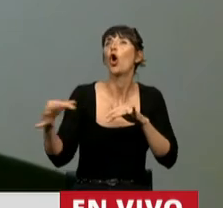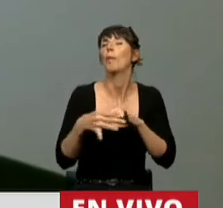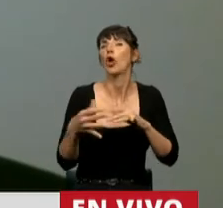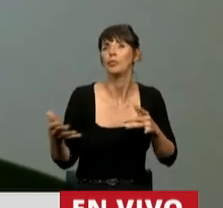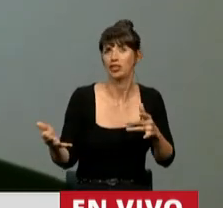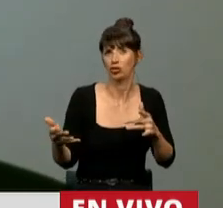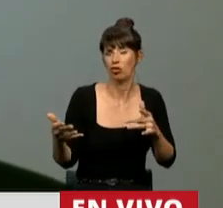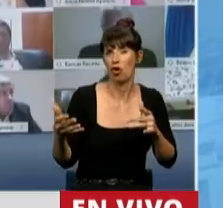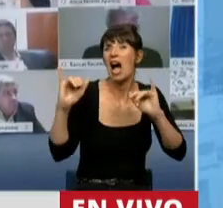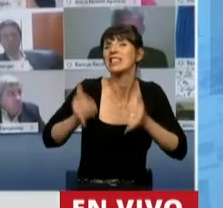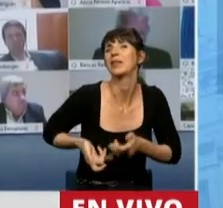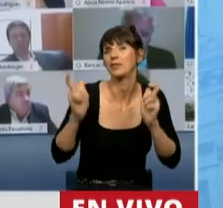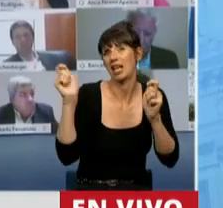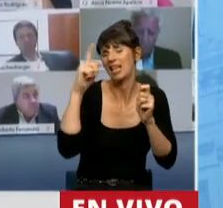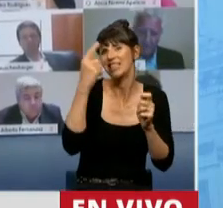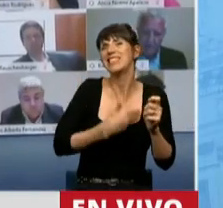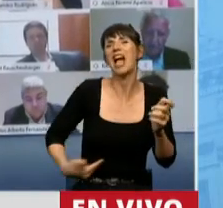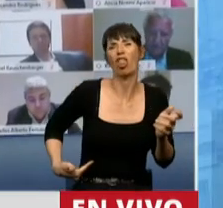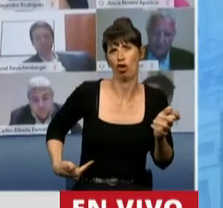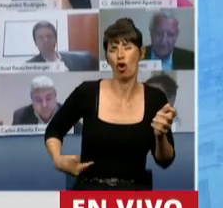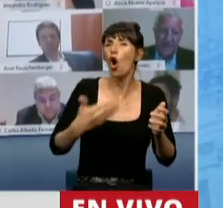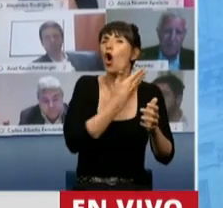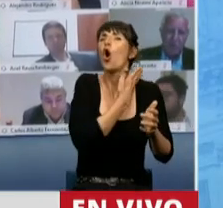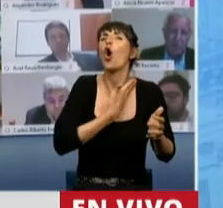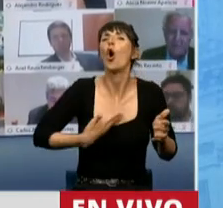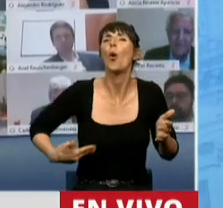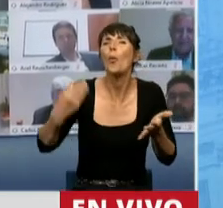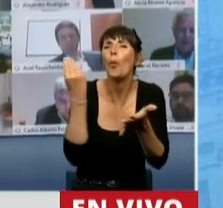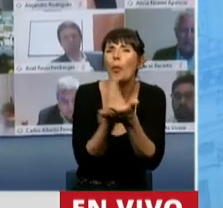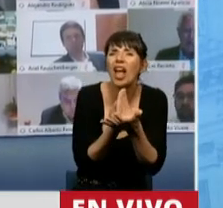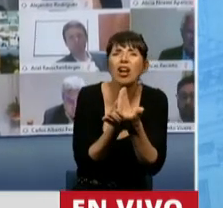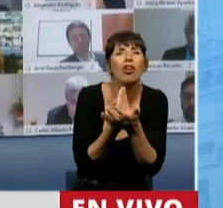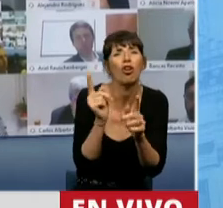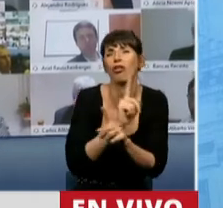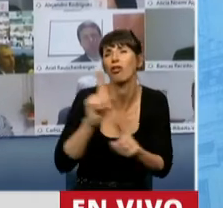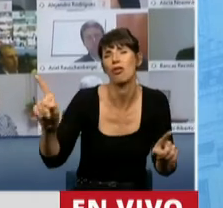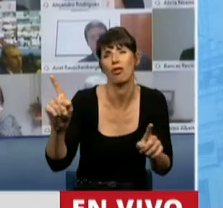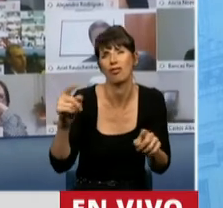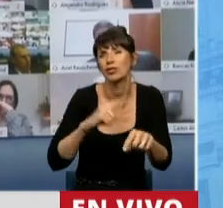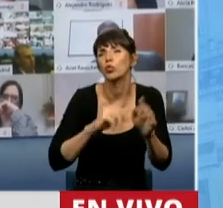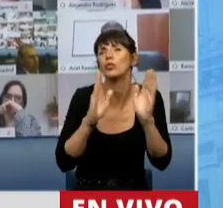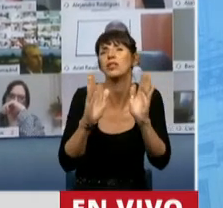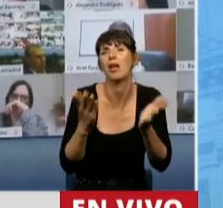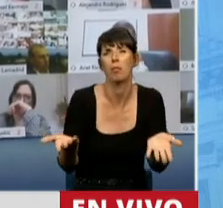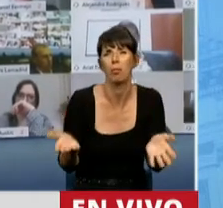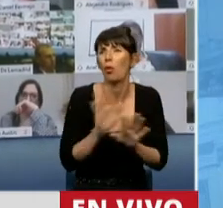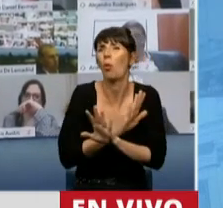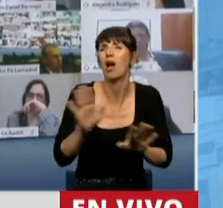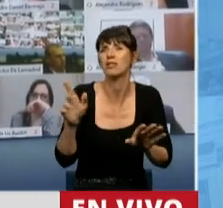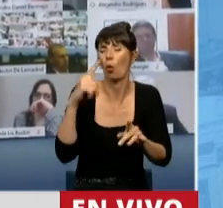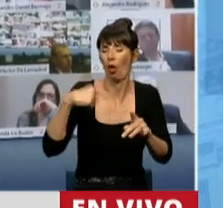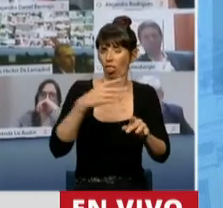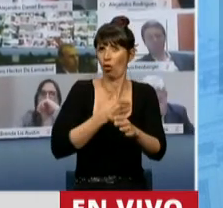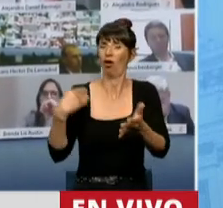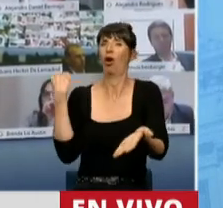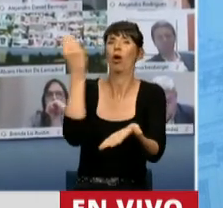lo toma y no los gobiernos. Salgamos de esta tentación de querer refundar el Estado cada vez que venimos y todo lo que